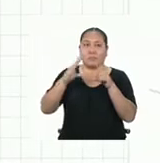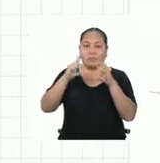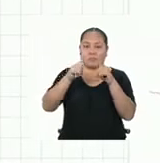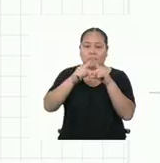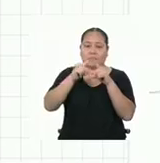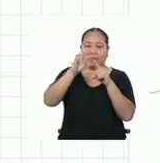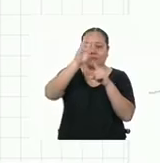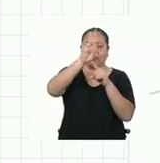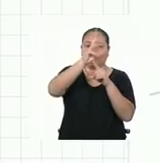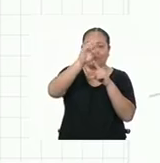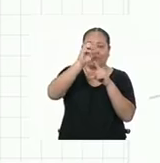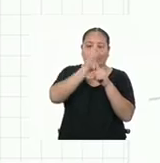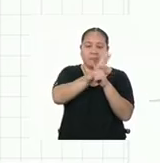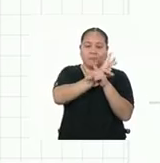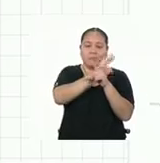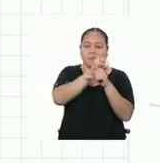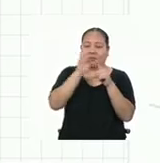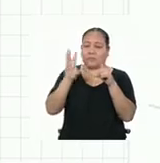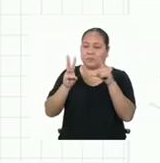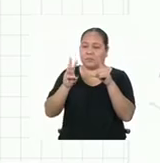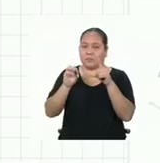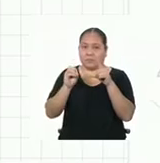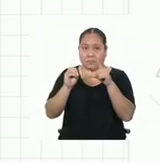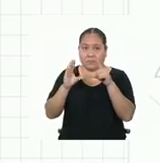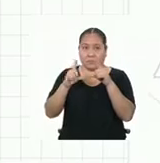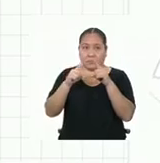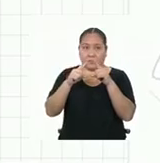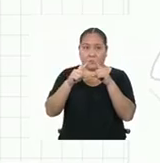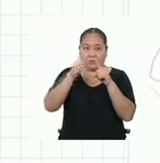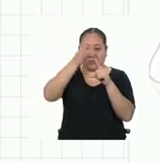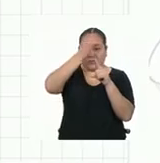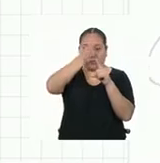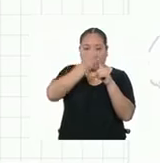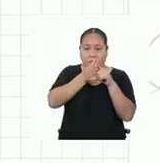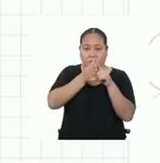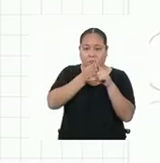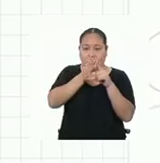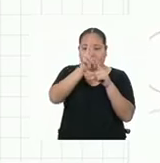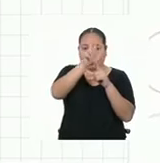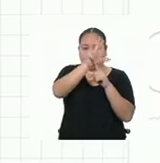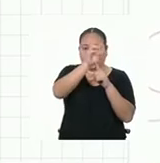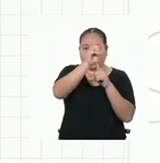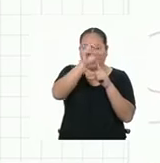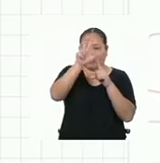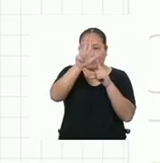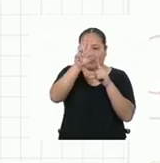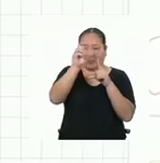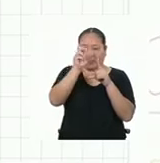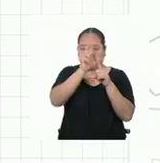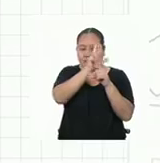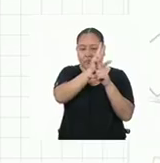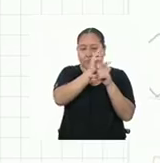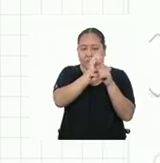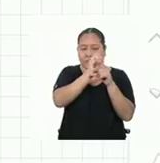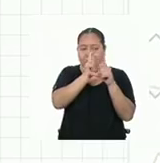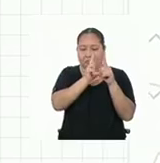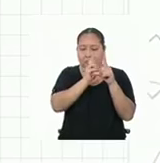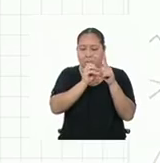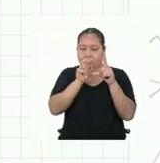60 grados al trazar la vicetriz Nos quedarán dos ángulos de 30 grados cada uno